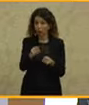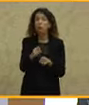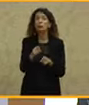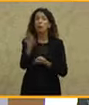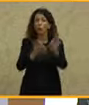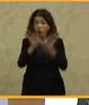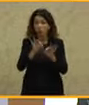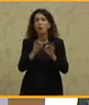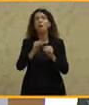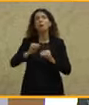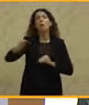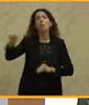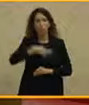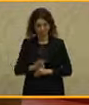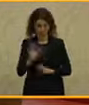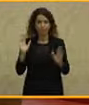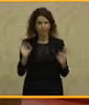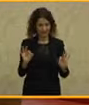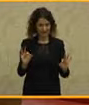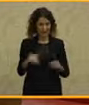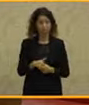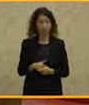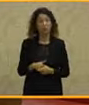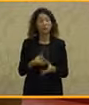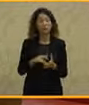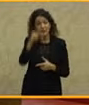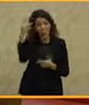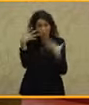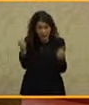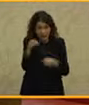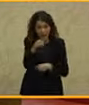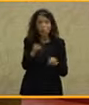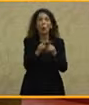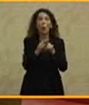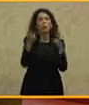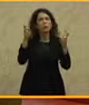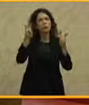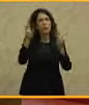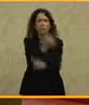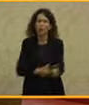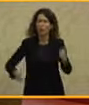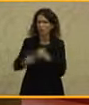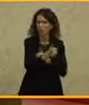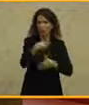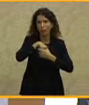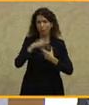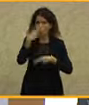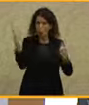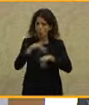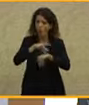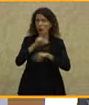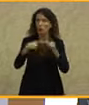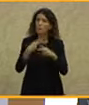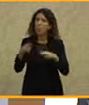estas cifras van a seguir creciendo. Entendemos que la salud mental tendría que ser un asunto de prioridad en la agenda pública